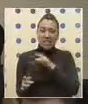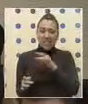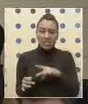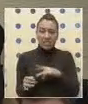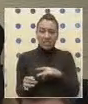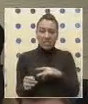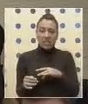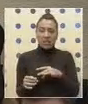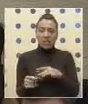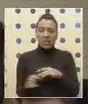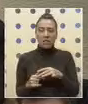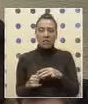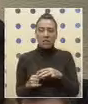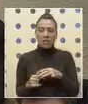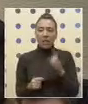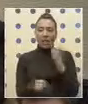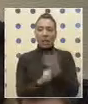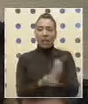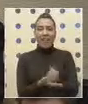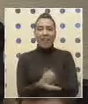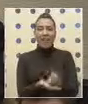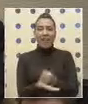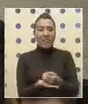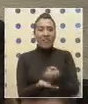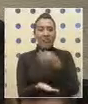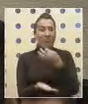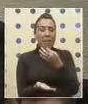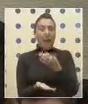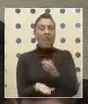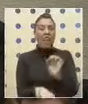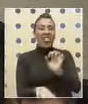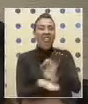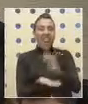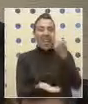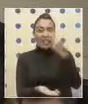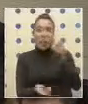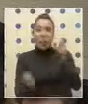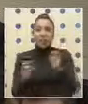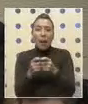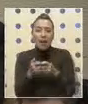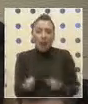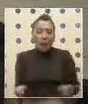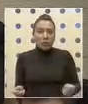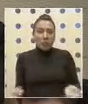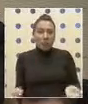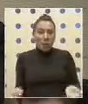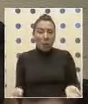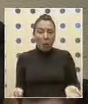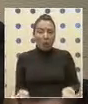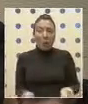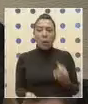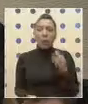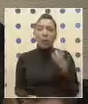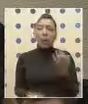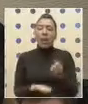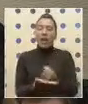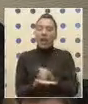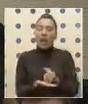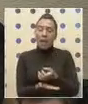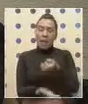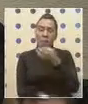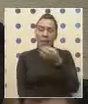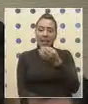todas de tener una farmacia estatal para los más pobres? ¿Por qué no hablamos de que los